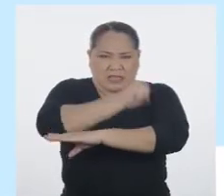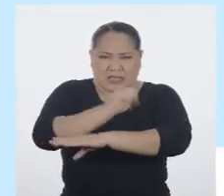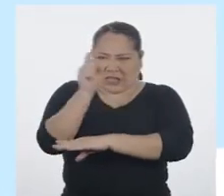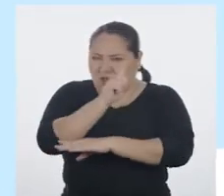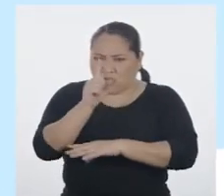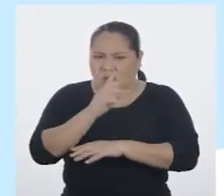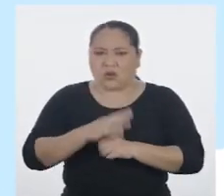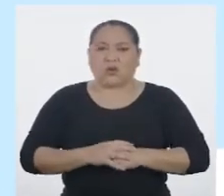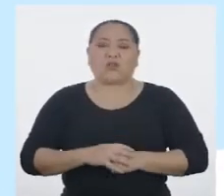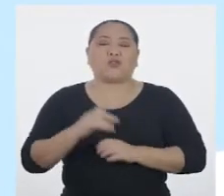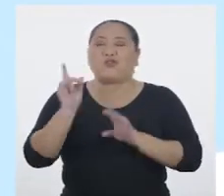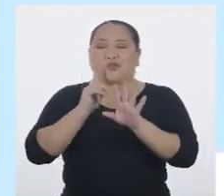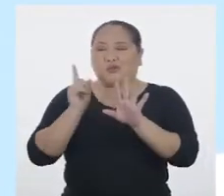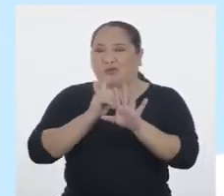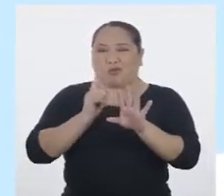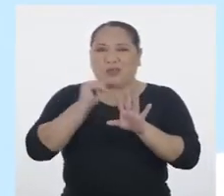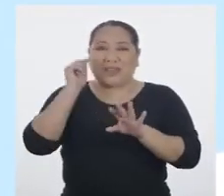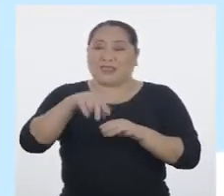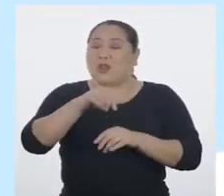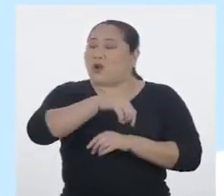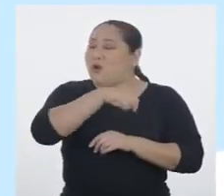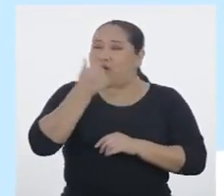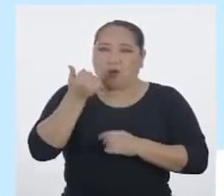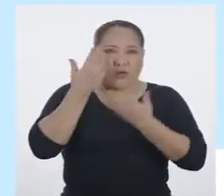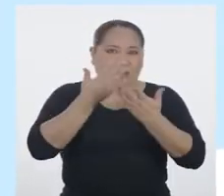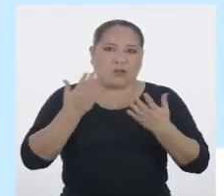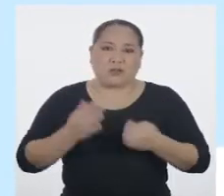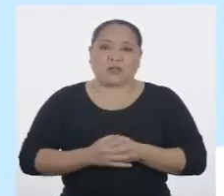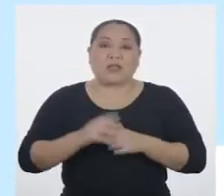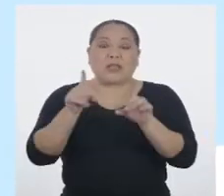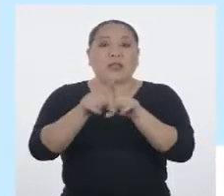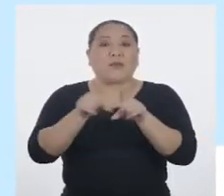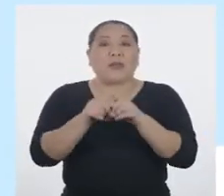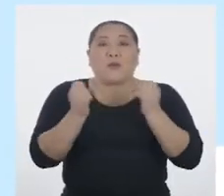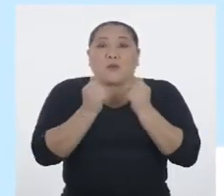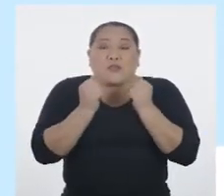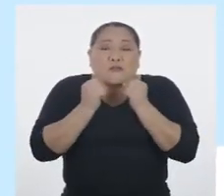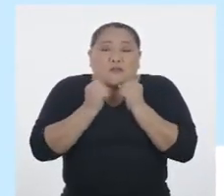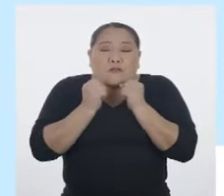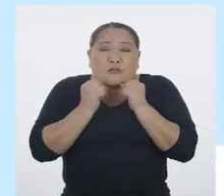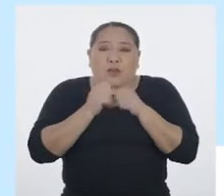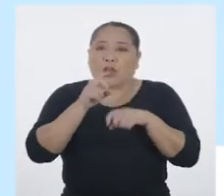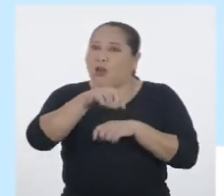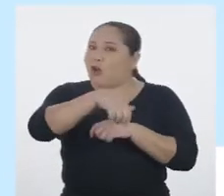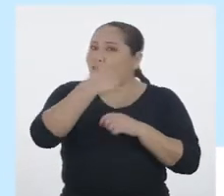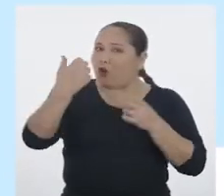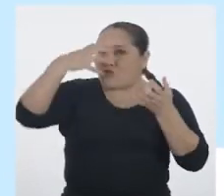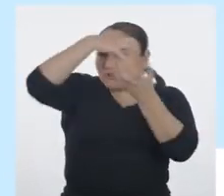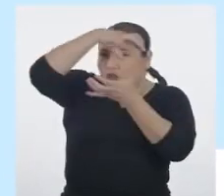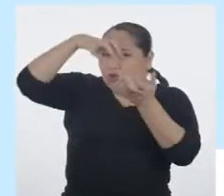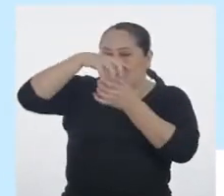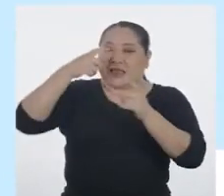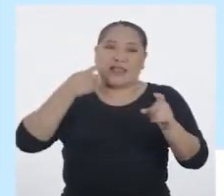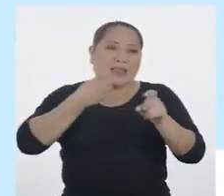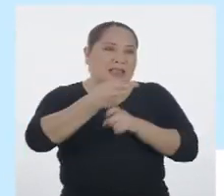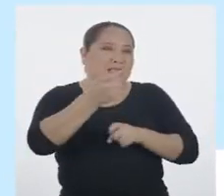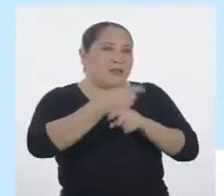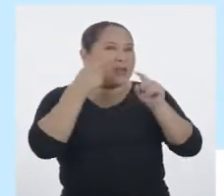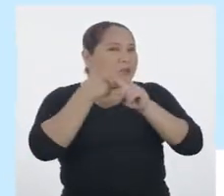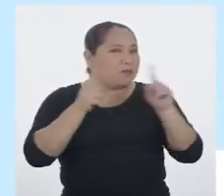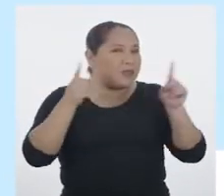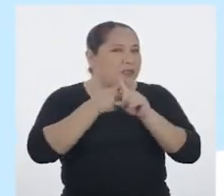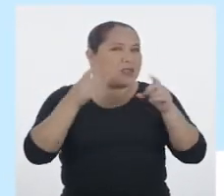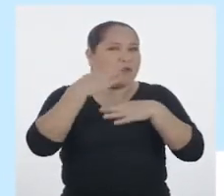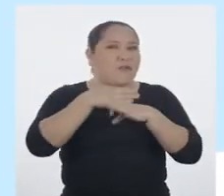nevadas en la sierra, no? No, eso es otra cosa. También hace mucho frío, pero es otro fenómeno y afecta de